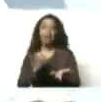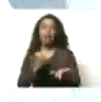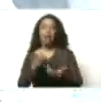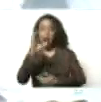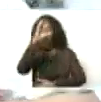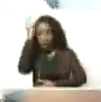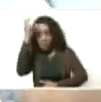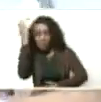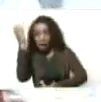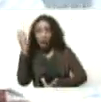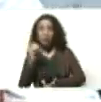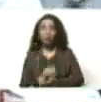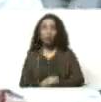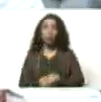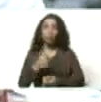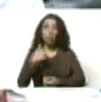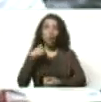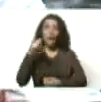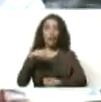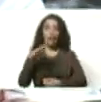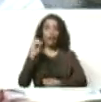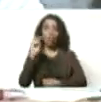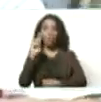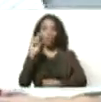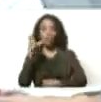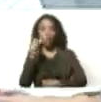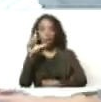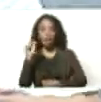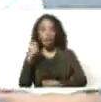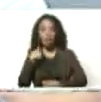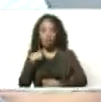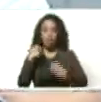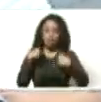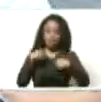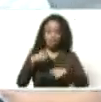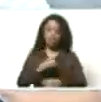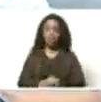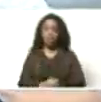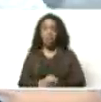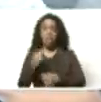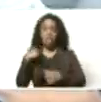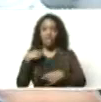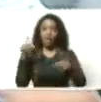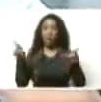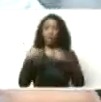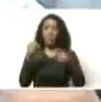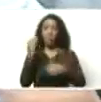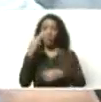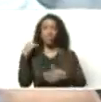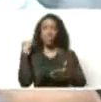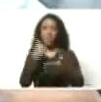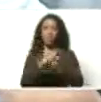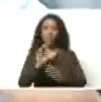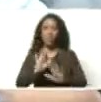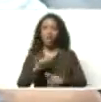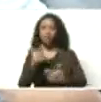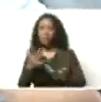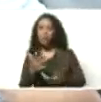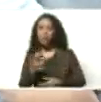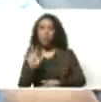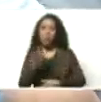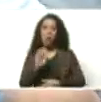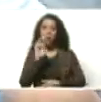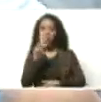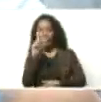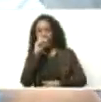eres douglas villarruel sí señor villarreal villarreal y esta orquesta alarmaron cuando hace cuánto tiempo ya tenemos como dos